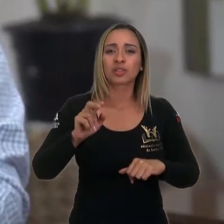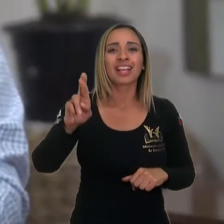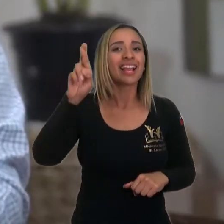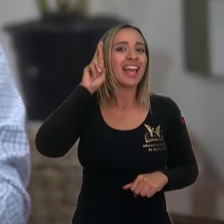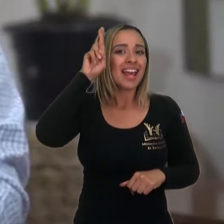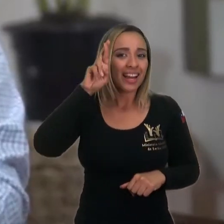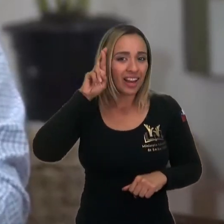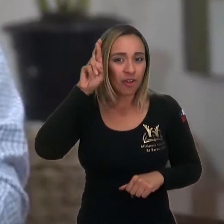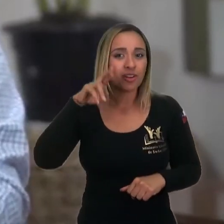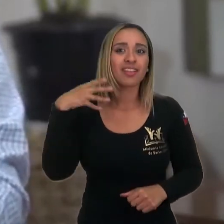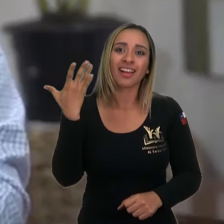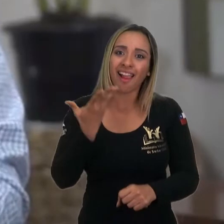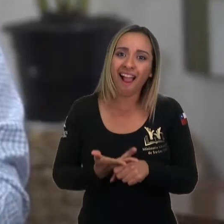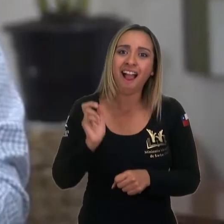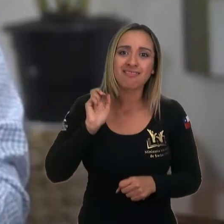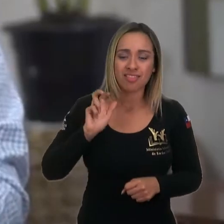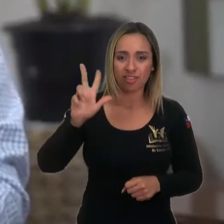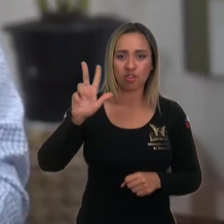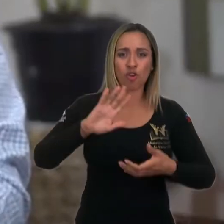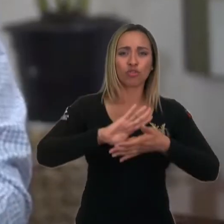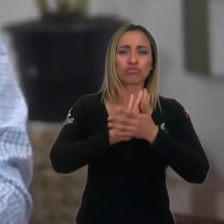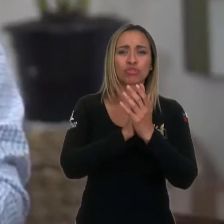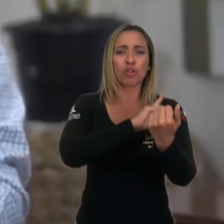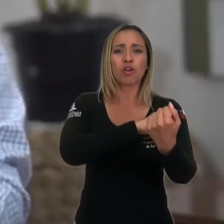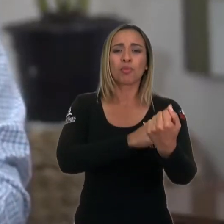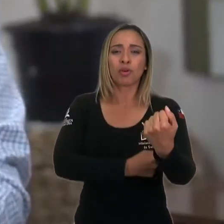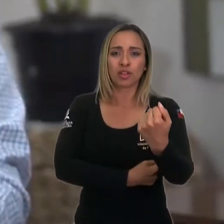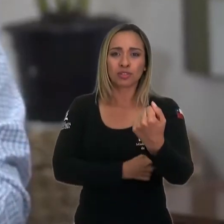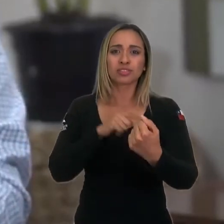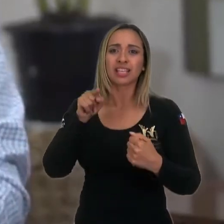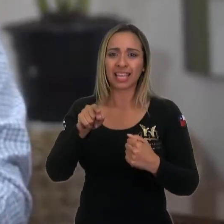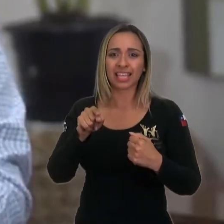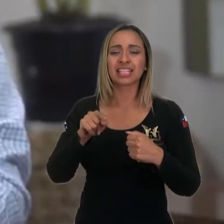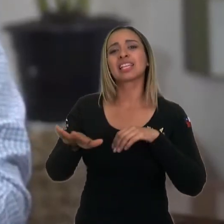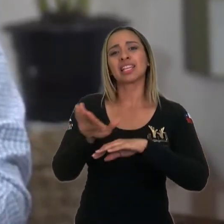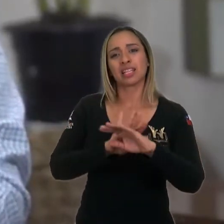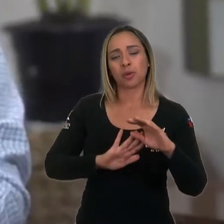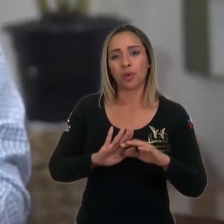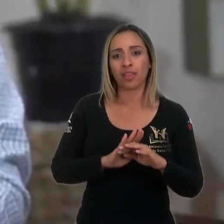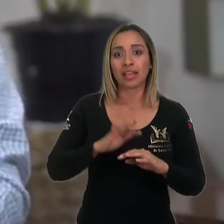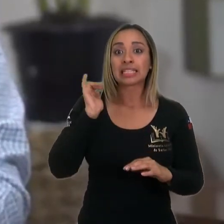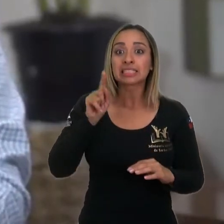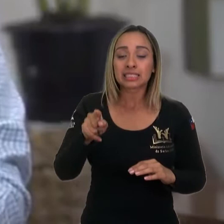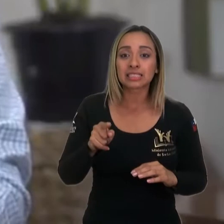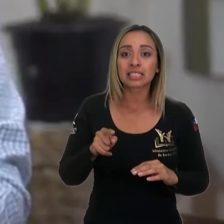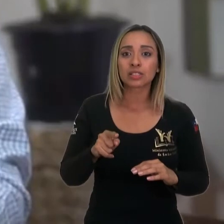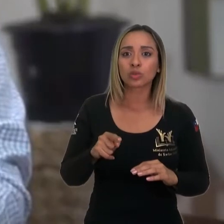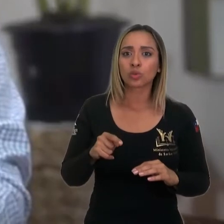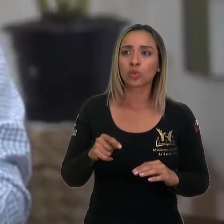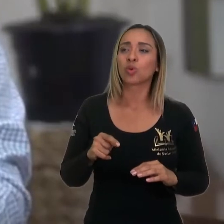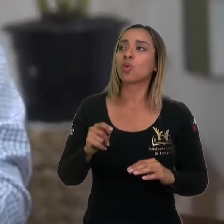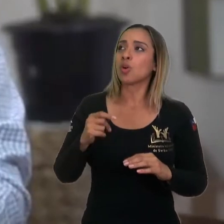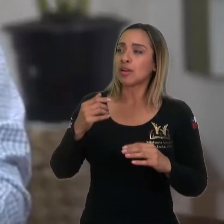un Dios todopoderoso que creó los cielos y la tierra, y que te creó. Y si tú salides de las manos de Dios,